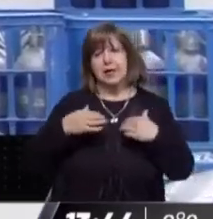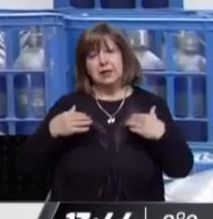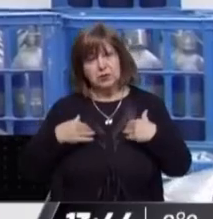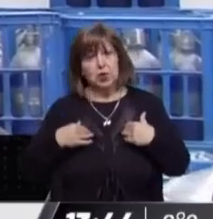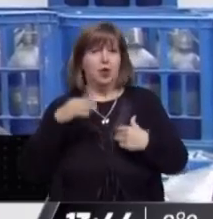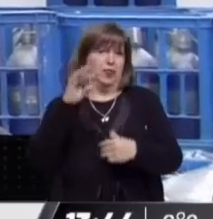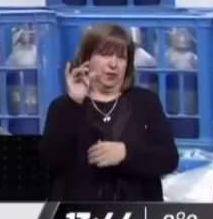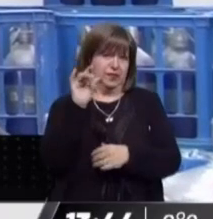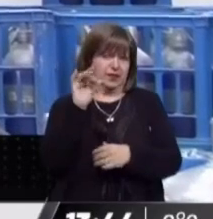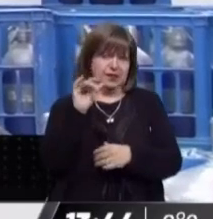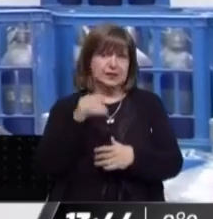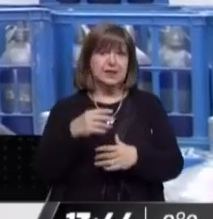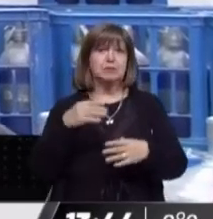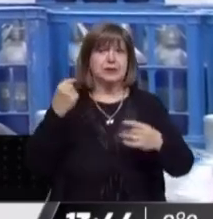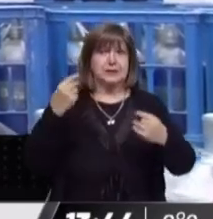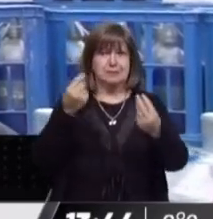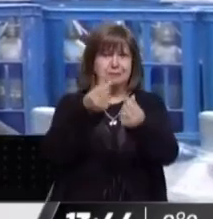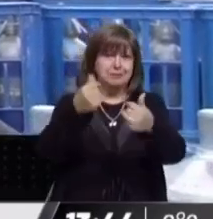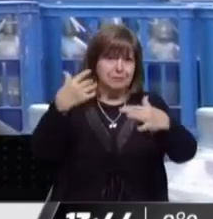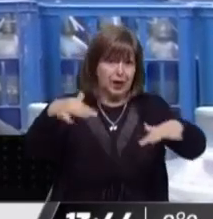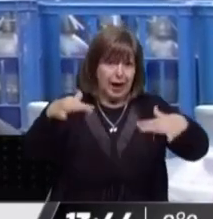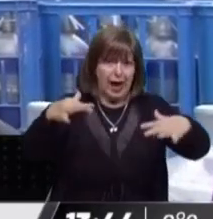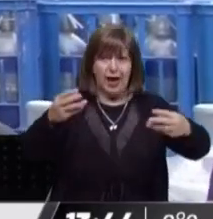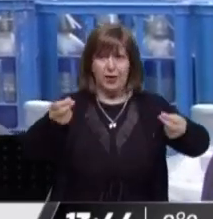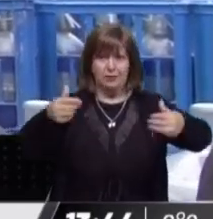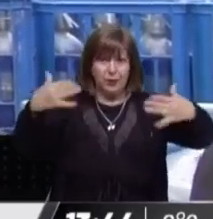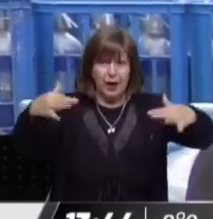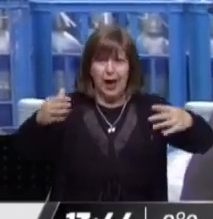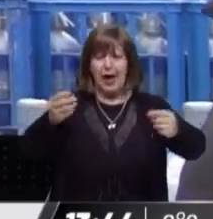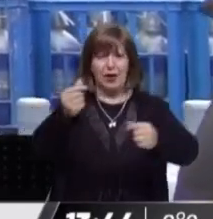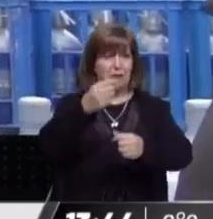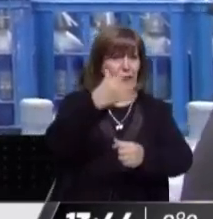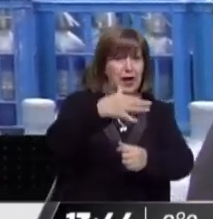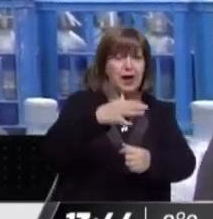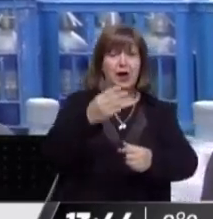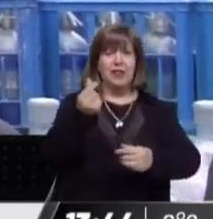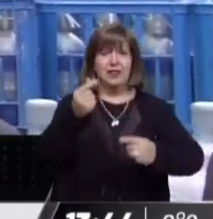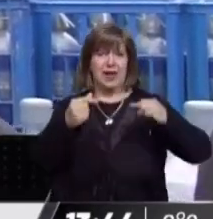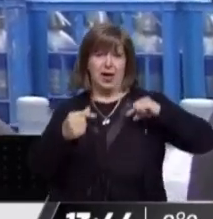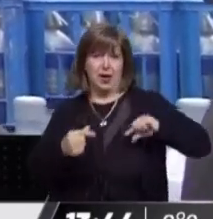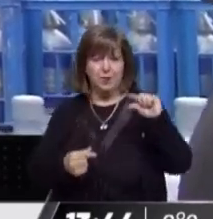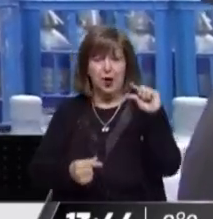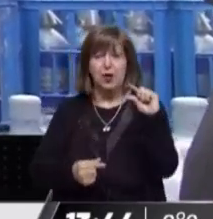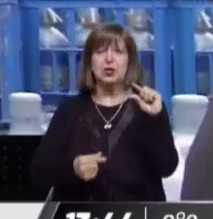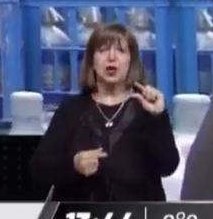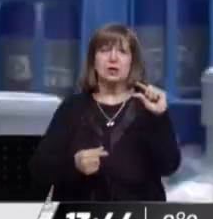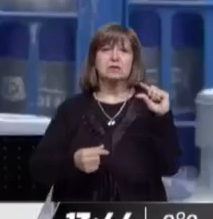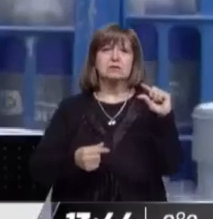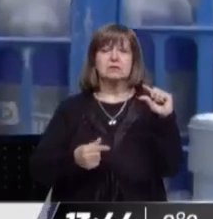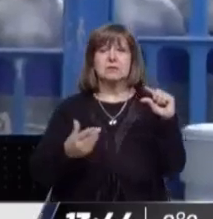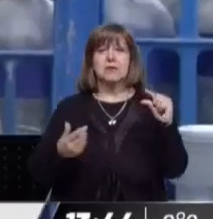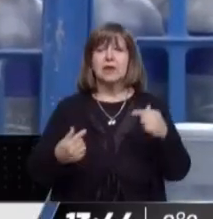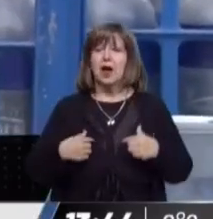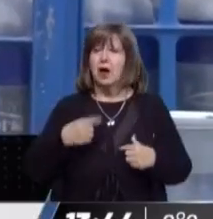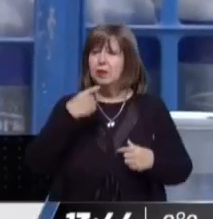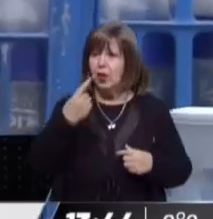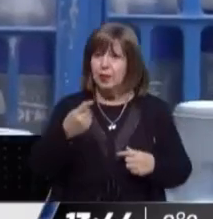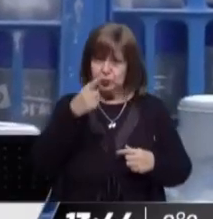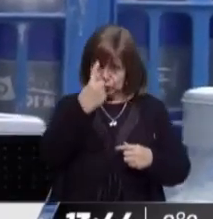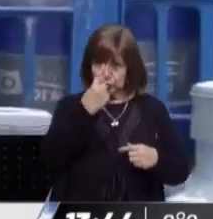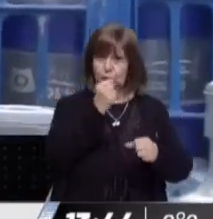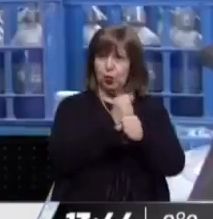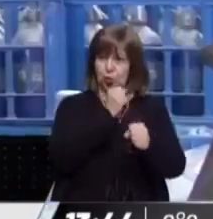cuesta un poco o sea está todo Costa arriba digamos las cosas están aumentado bueno dinero no alcanza como como normalmente estamos alcanza con un